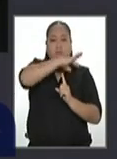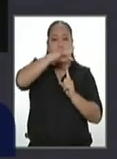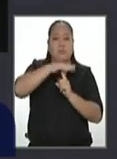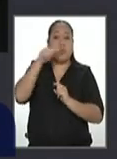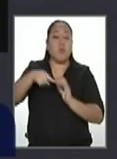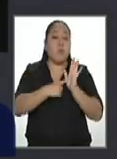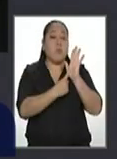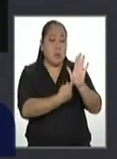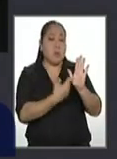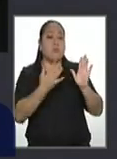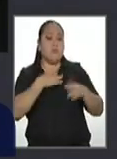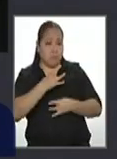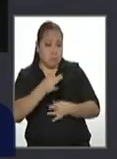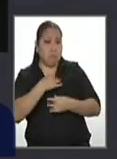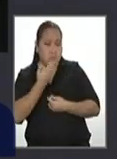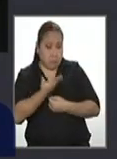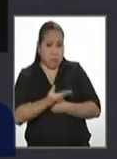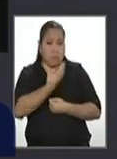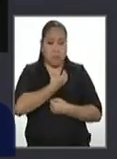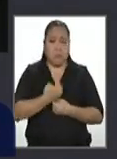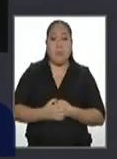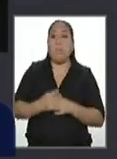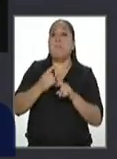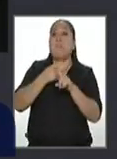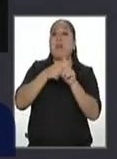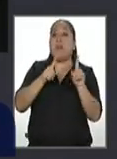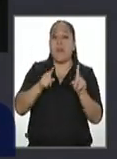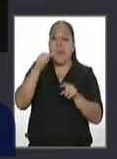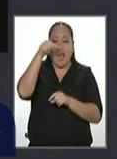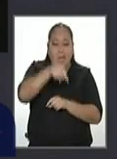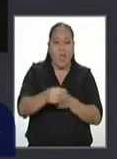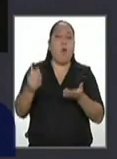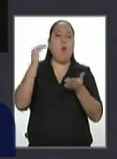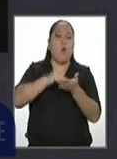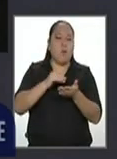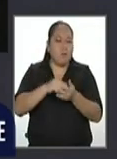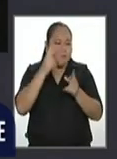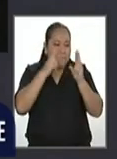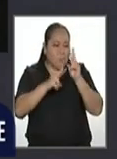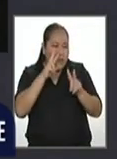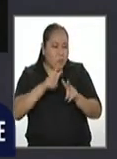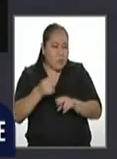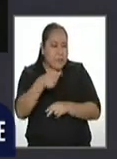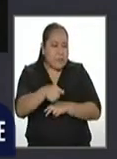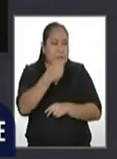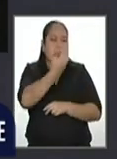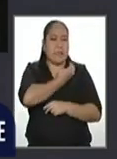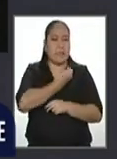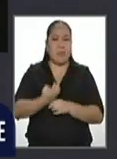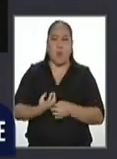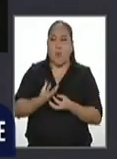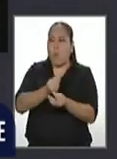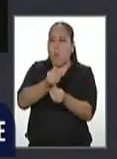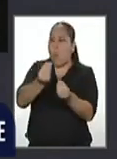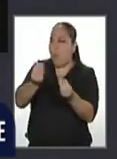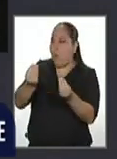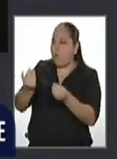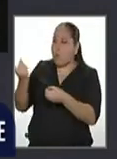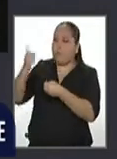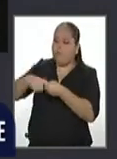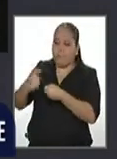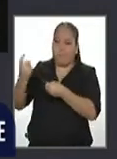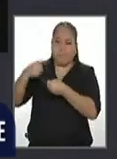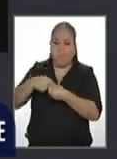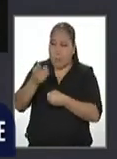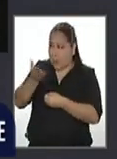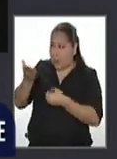el interés de nuestro Estado. Sin embargo, acá nuevamente encontramos este Estado en el que muchos han participado, muchos de los que